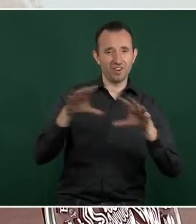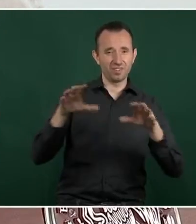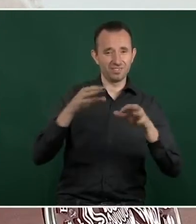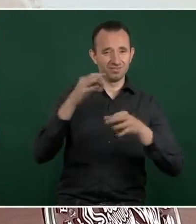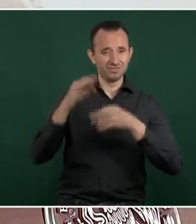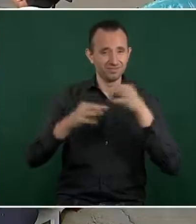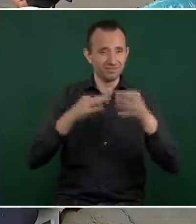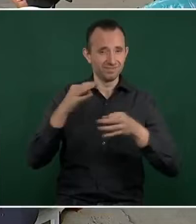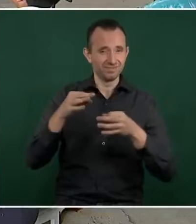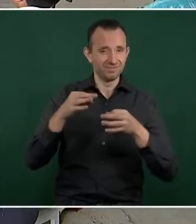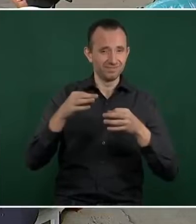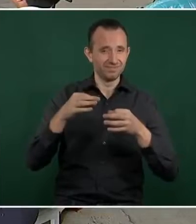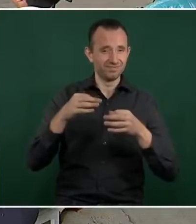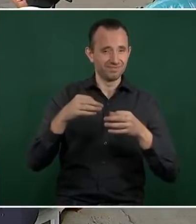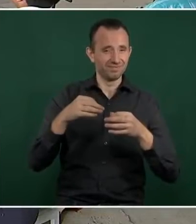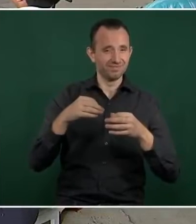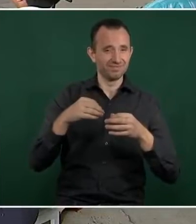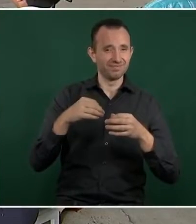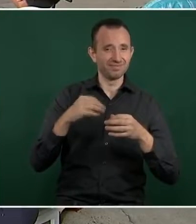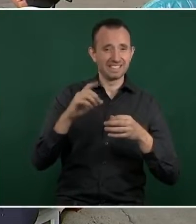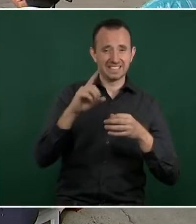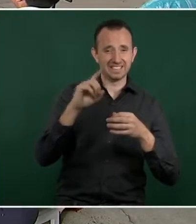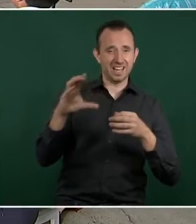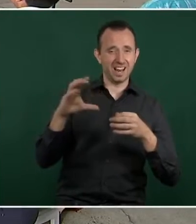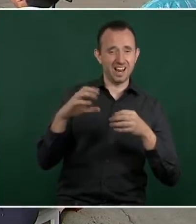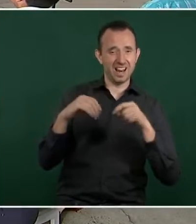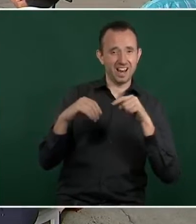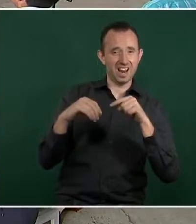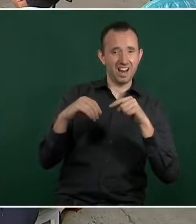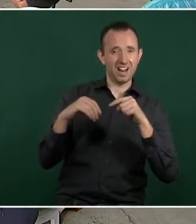no están en contra de nosotros